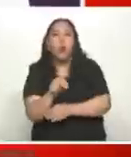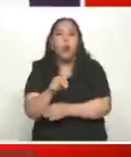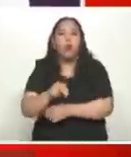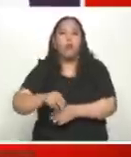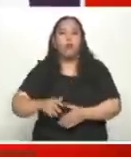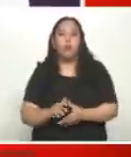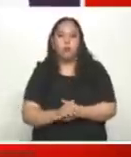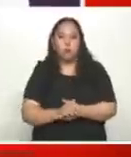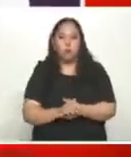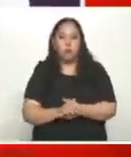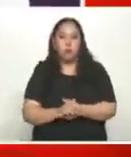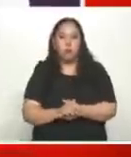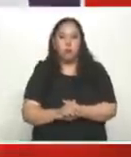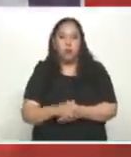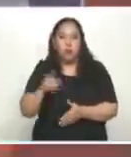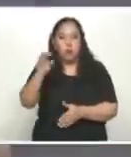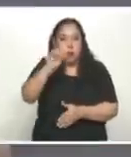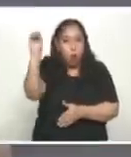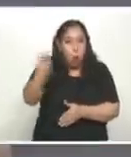un paquetazo.